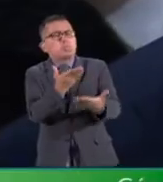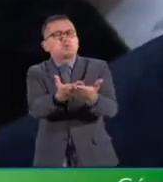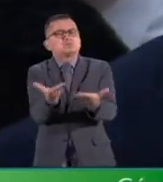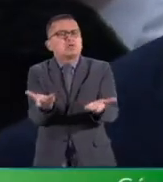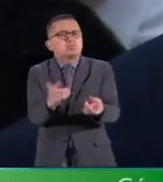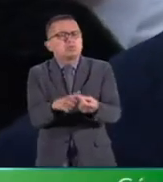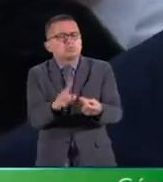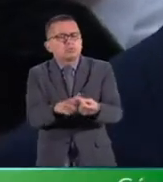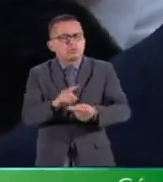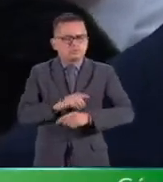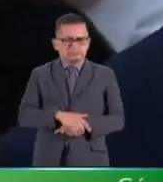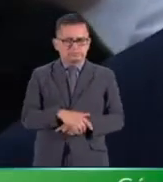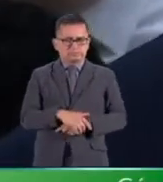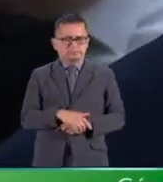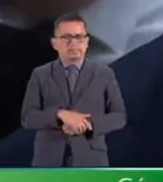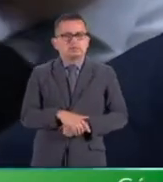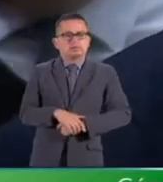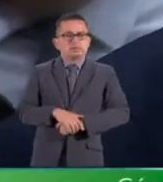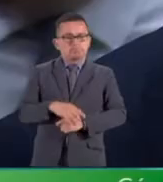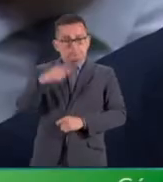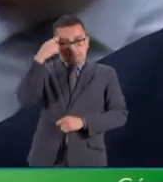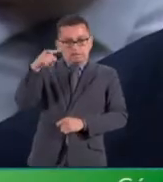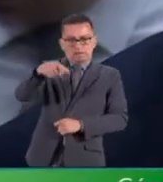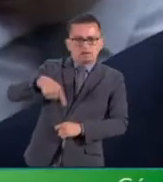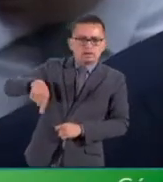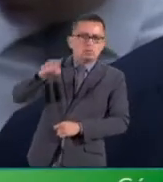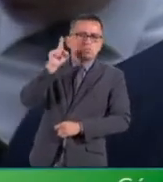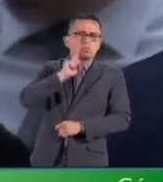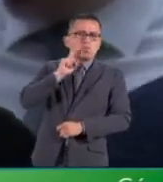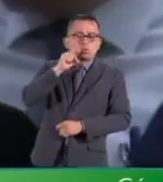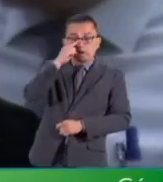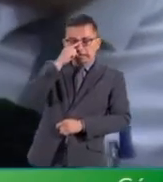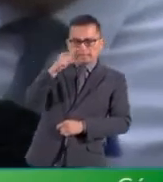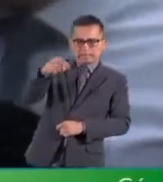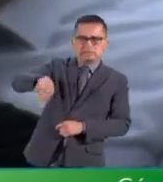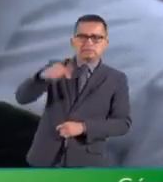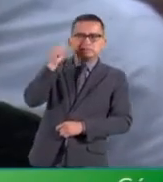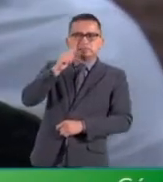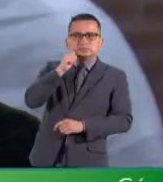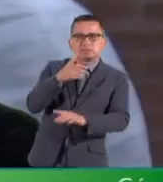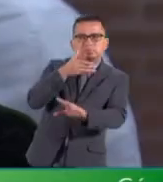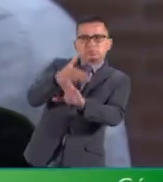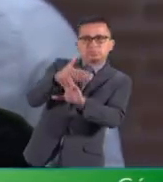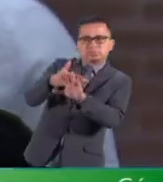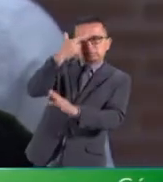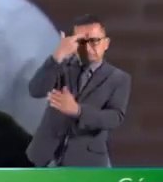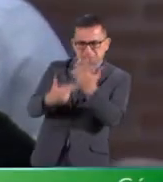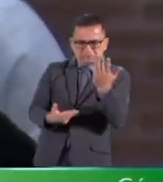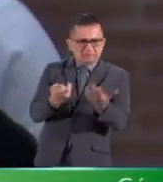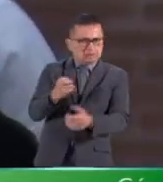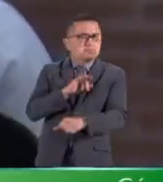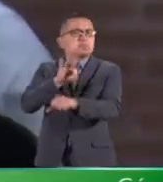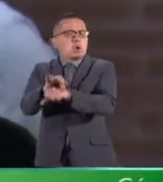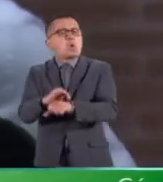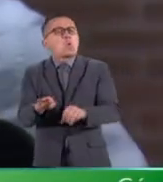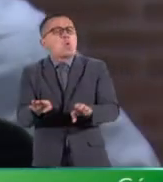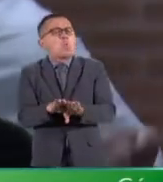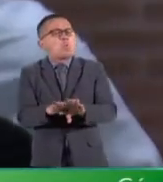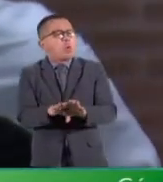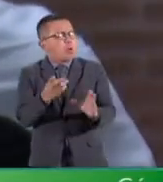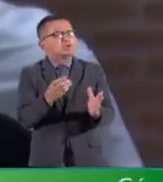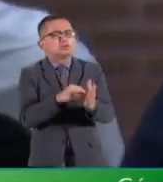México? ¿Qué proponen para las mujeres que cotidianamente sufren distintas violencias y que enfrentan un